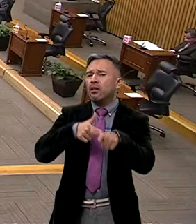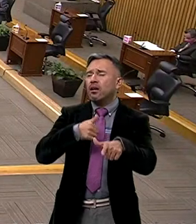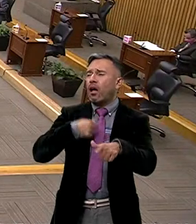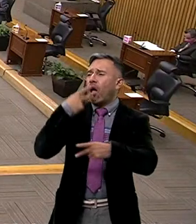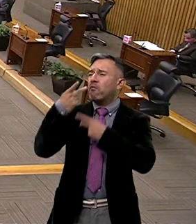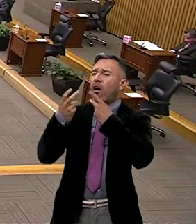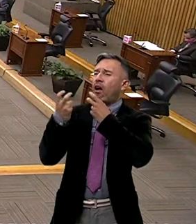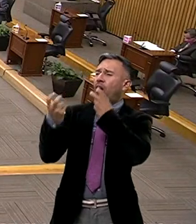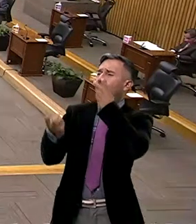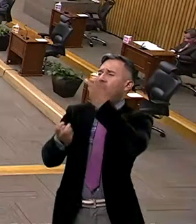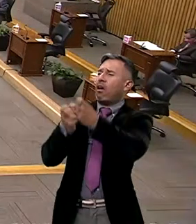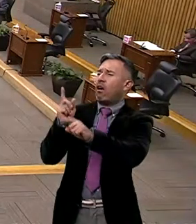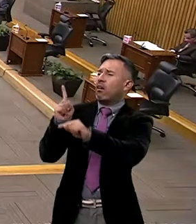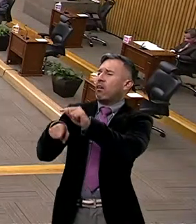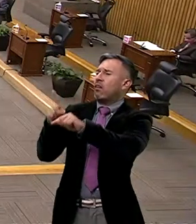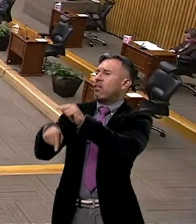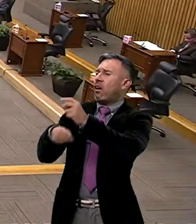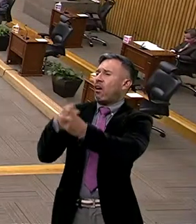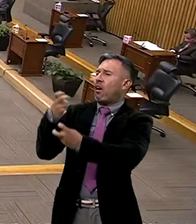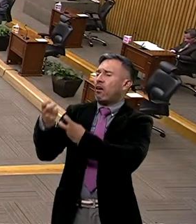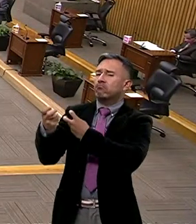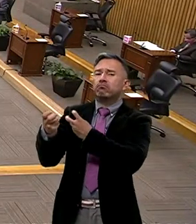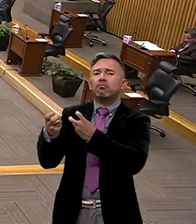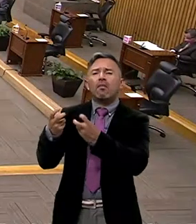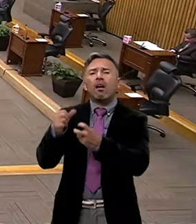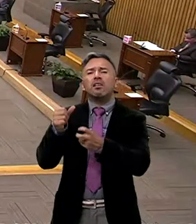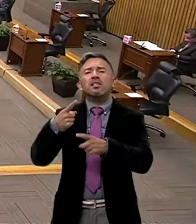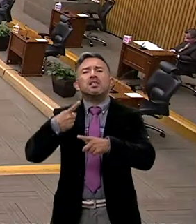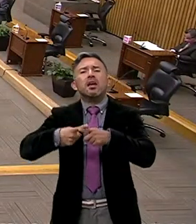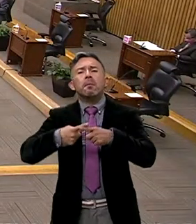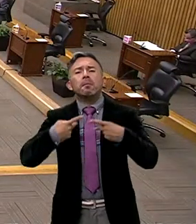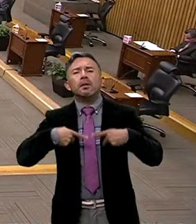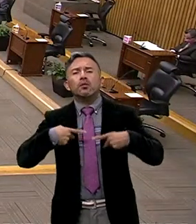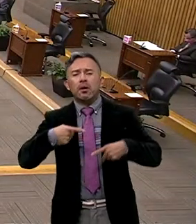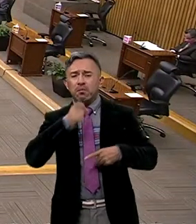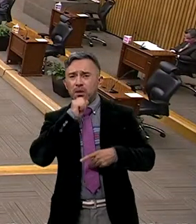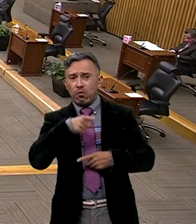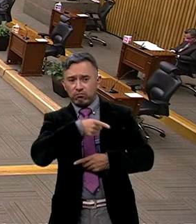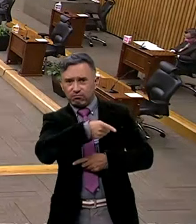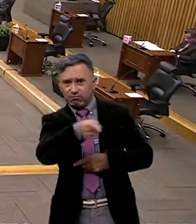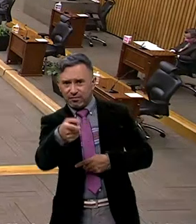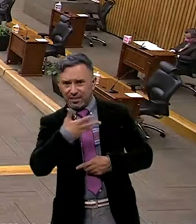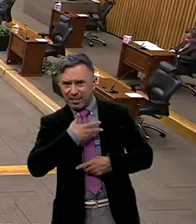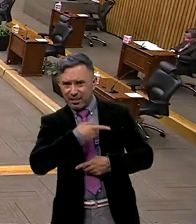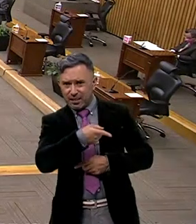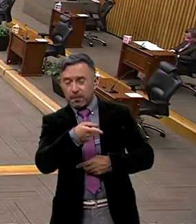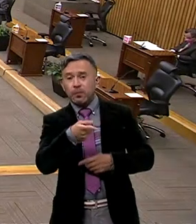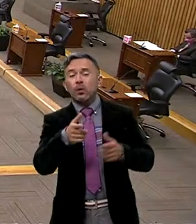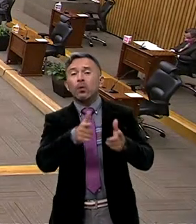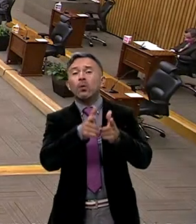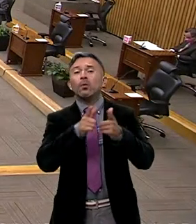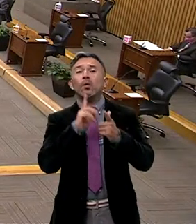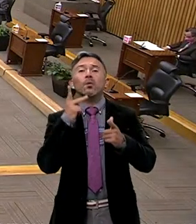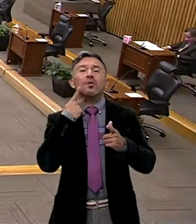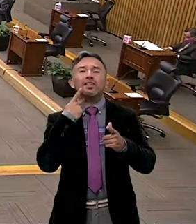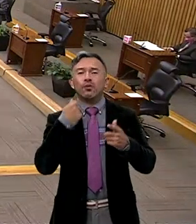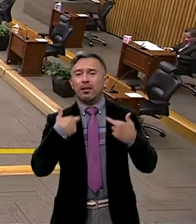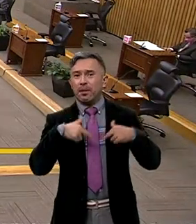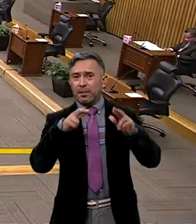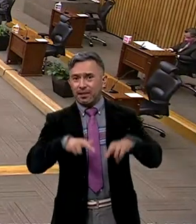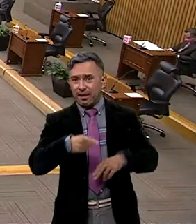personajes como los que aquí están representando partidos y representando al poder legislativo